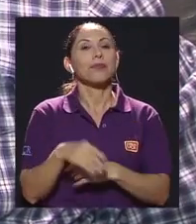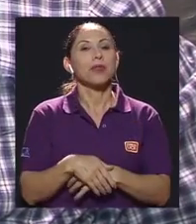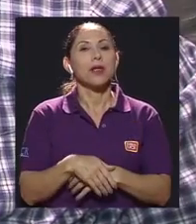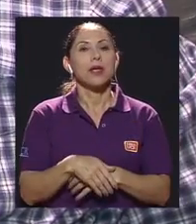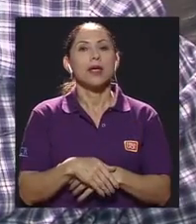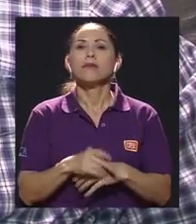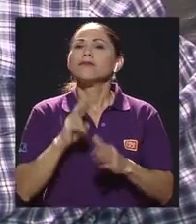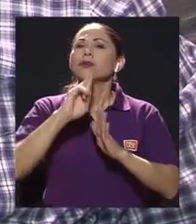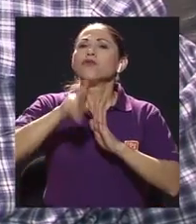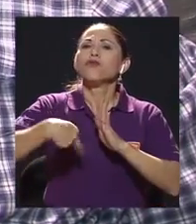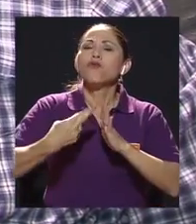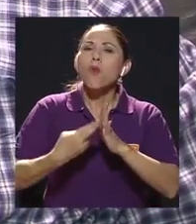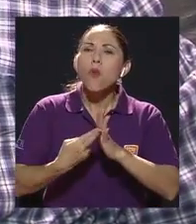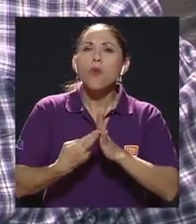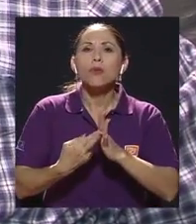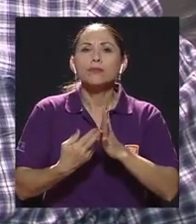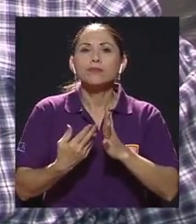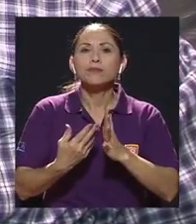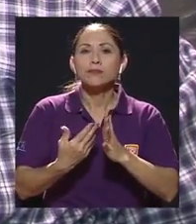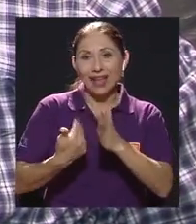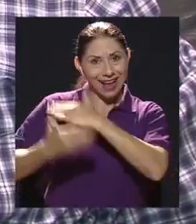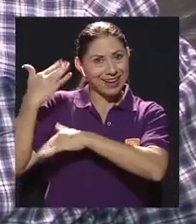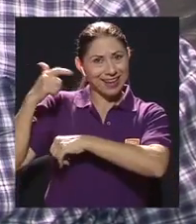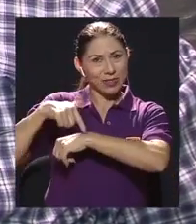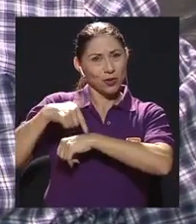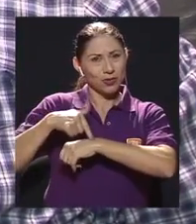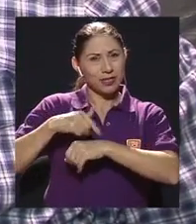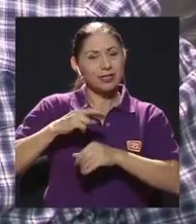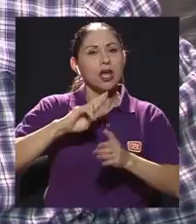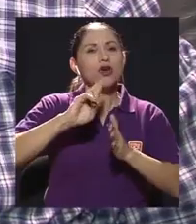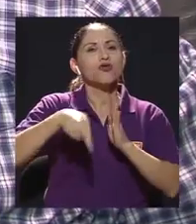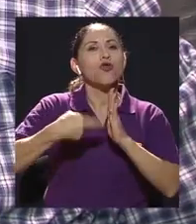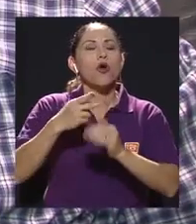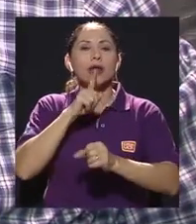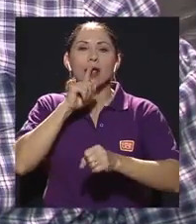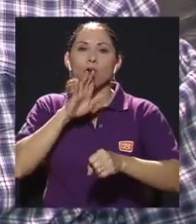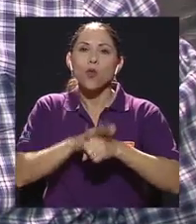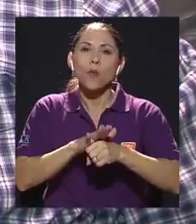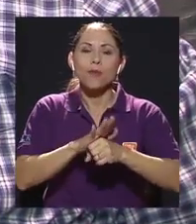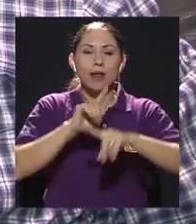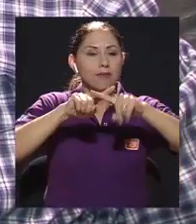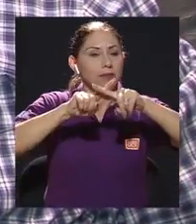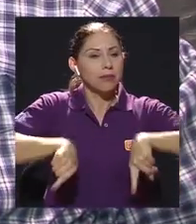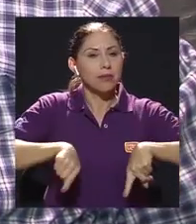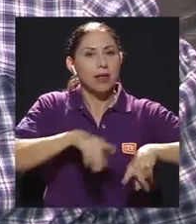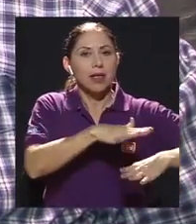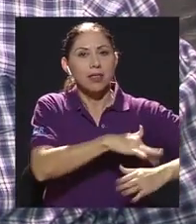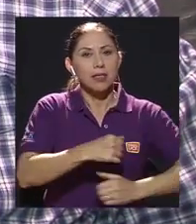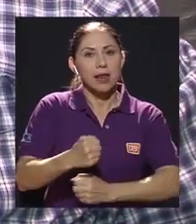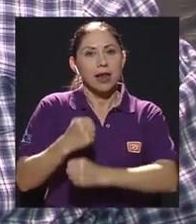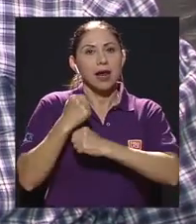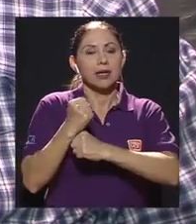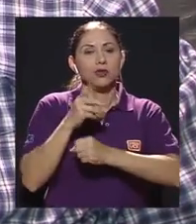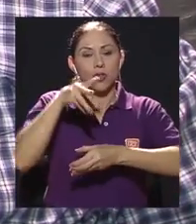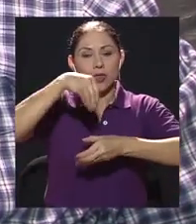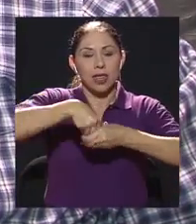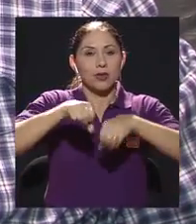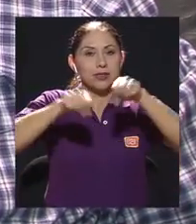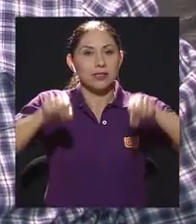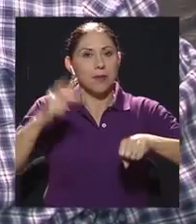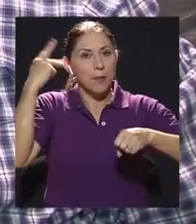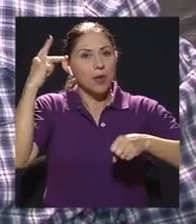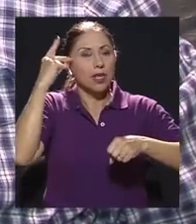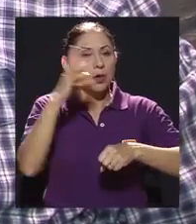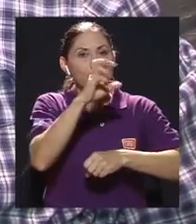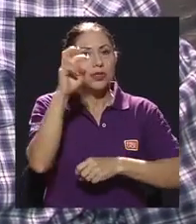¿Cuál es el rol que cumple en aquel entonces que cumplía la abolición del ejército dentro del sistema político costarricense? ¿Por